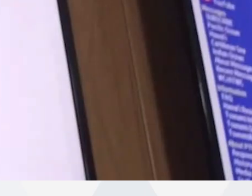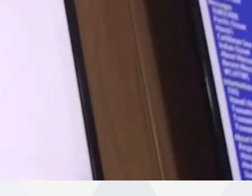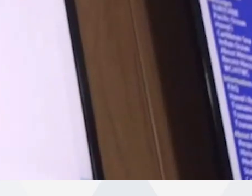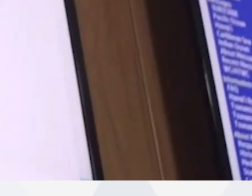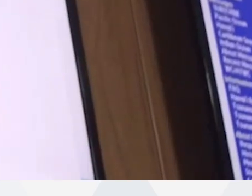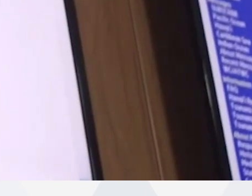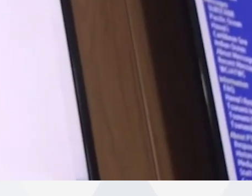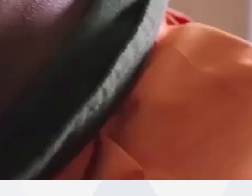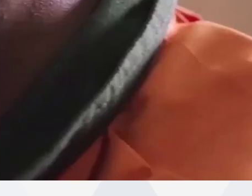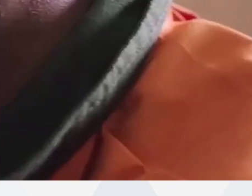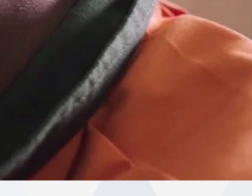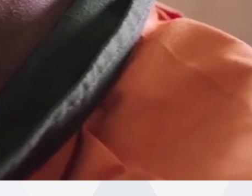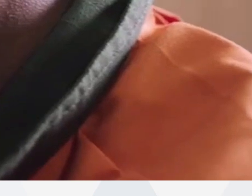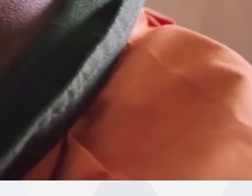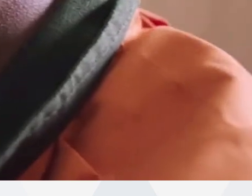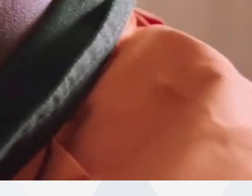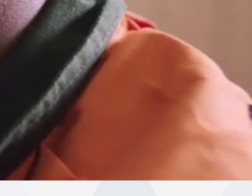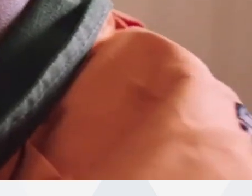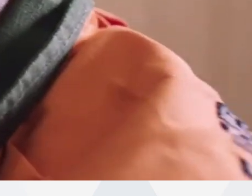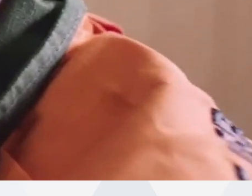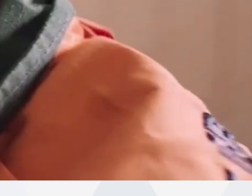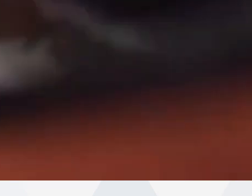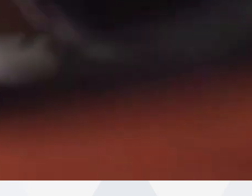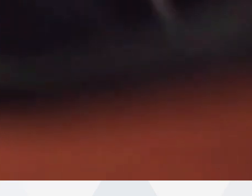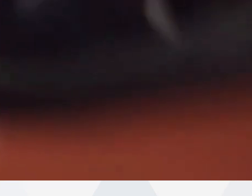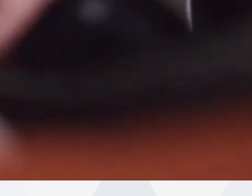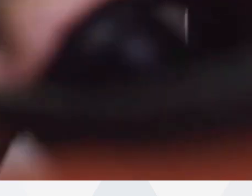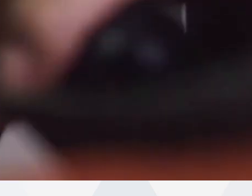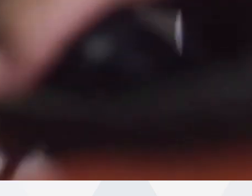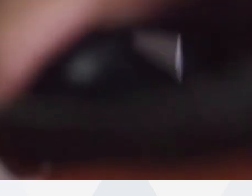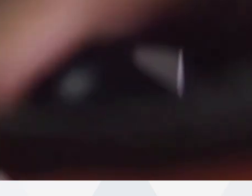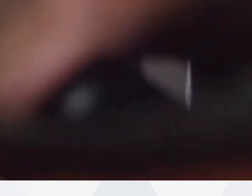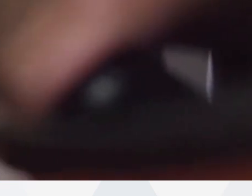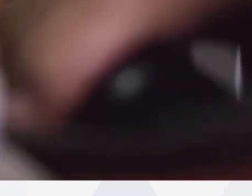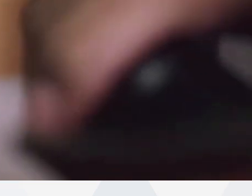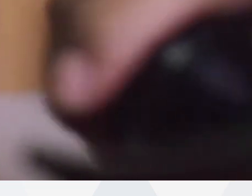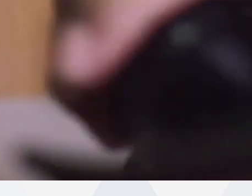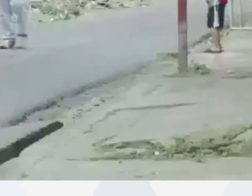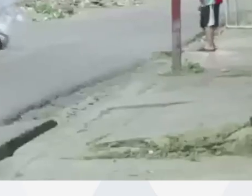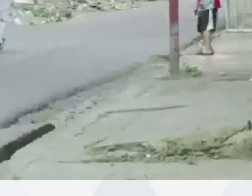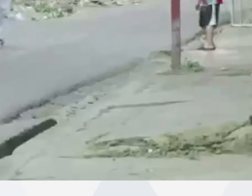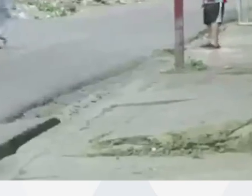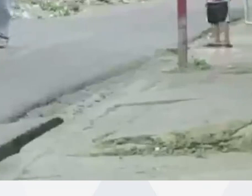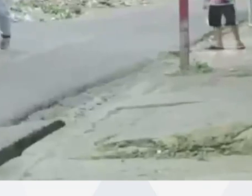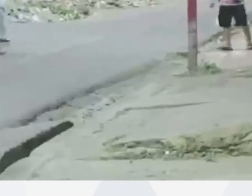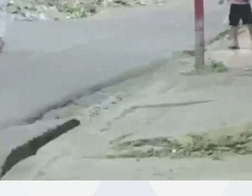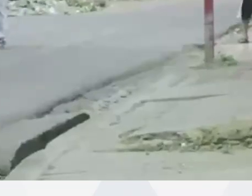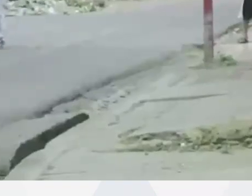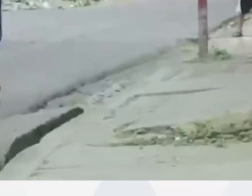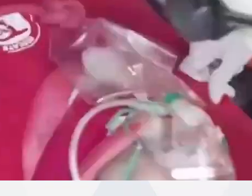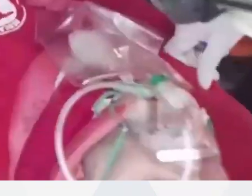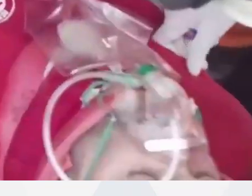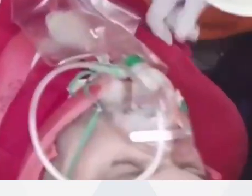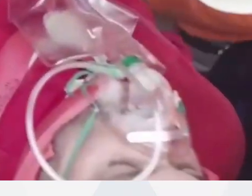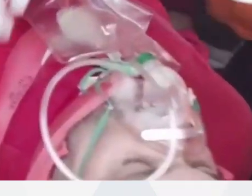terremoto. Con esto hemos logrado reducir los tiempos que requieren estos programas para declarar una alerta.